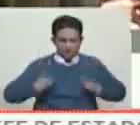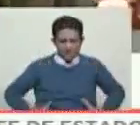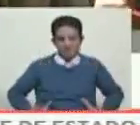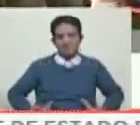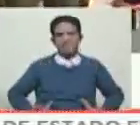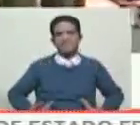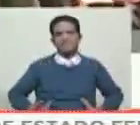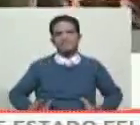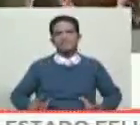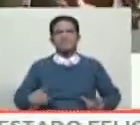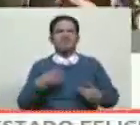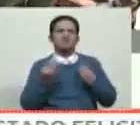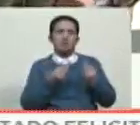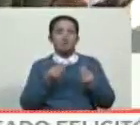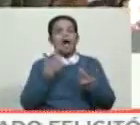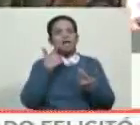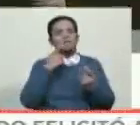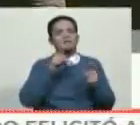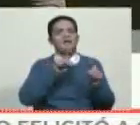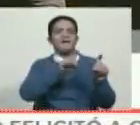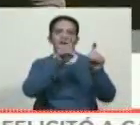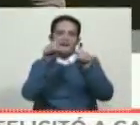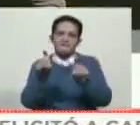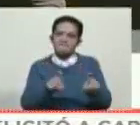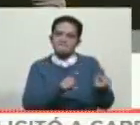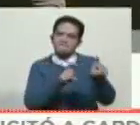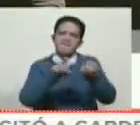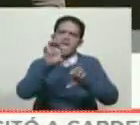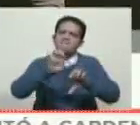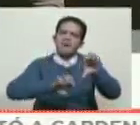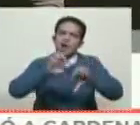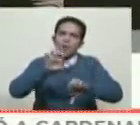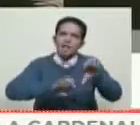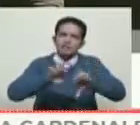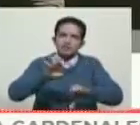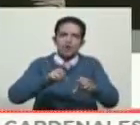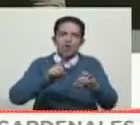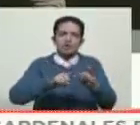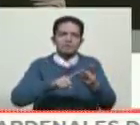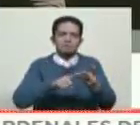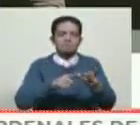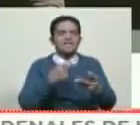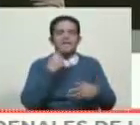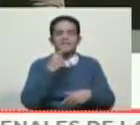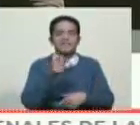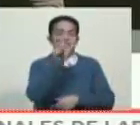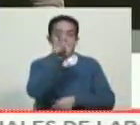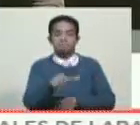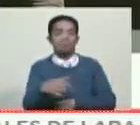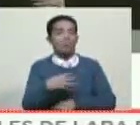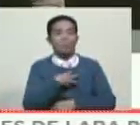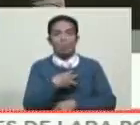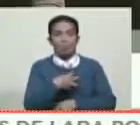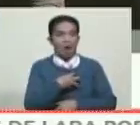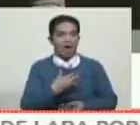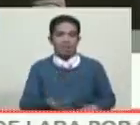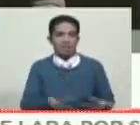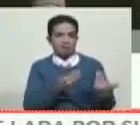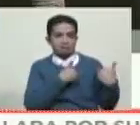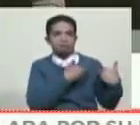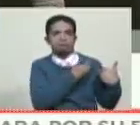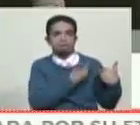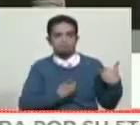designada por el Tribunal Supremo de Justicia y con aprobación de la